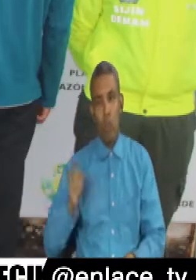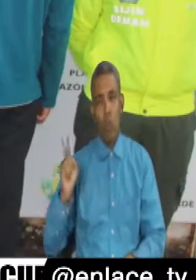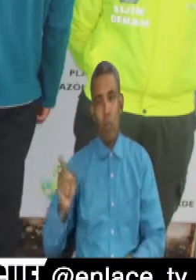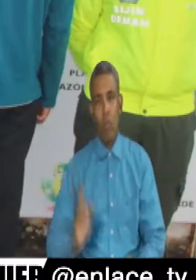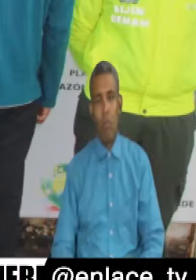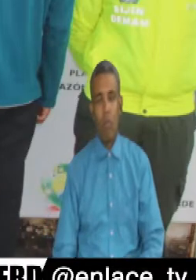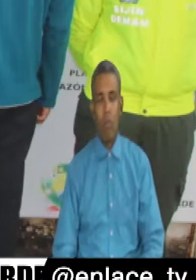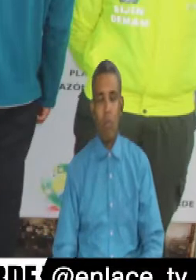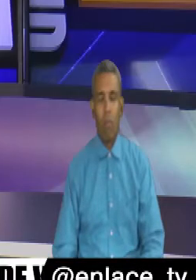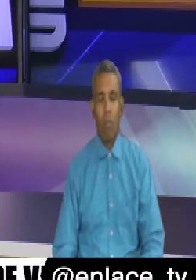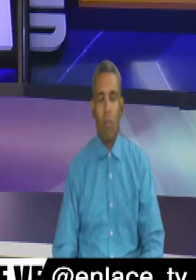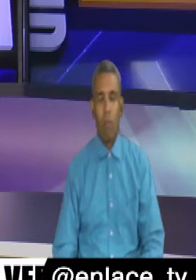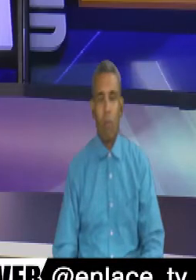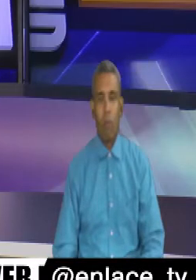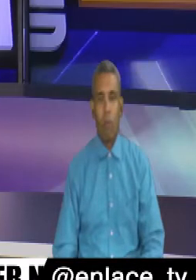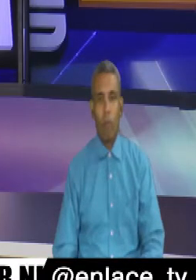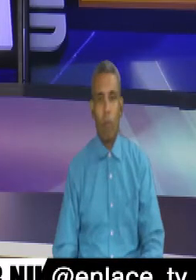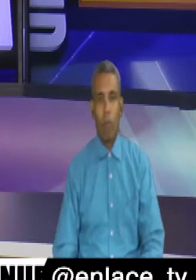alado.